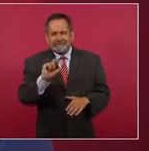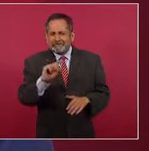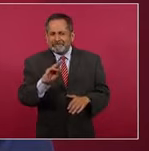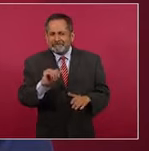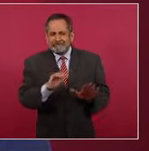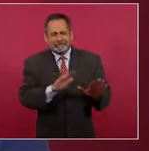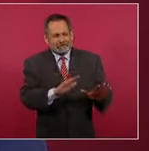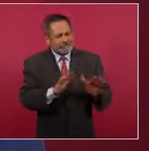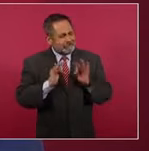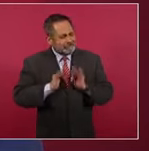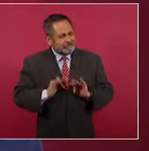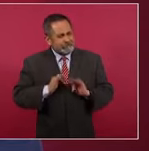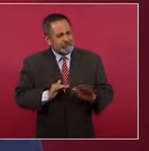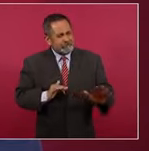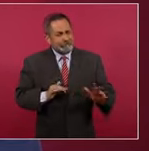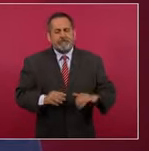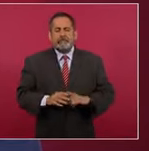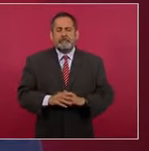se tranquilicen.